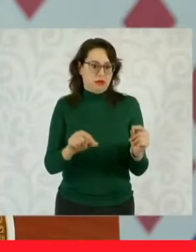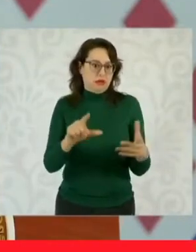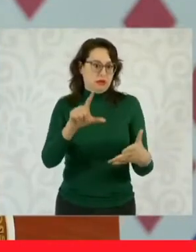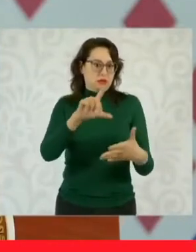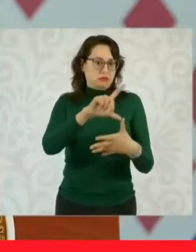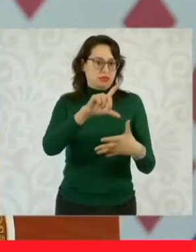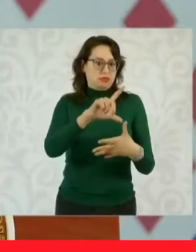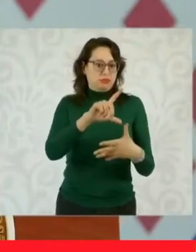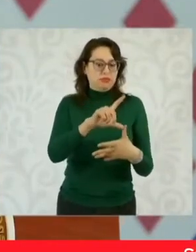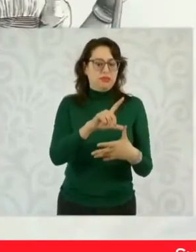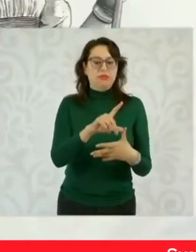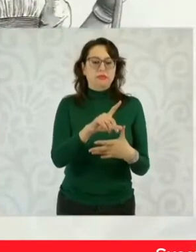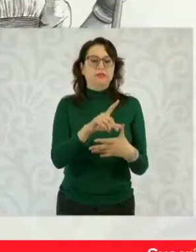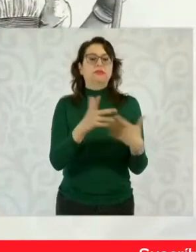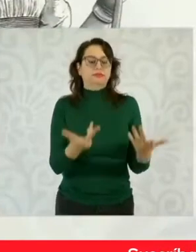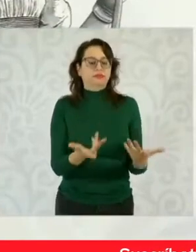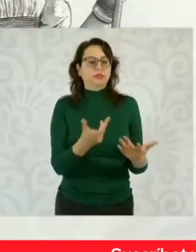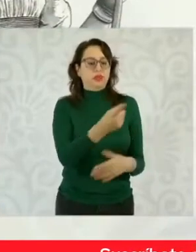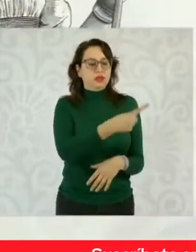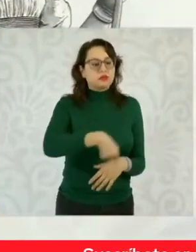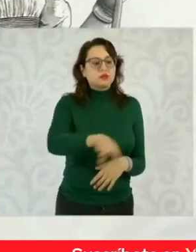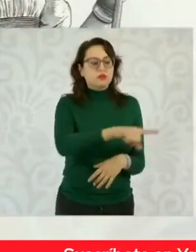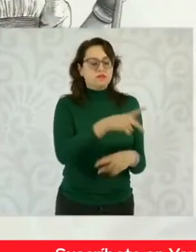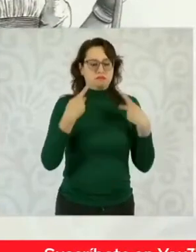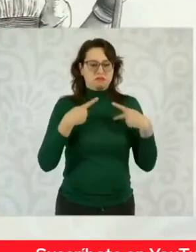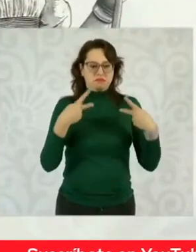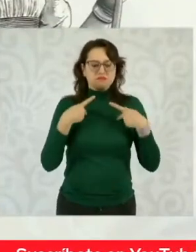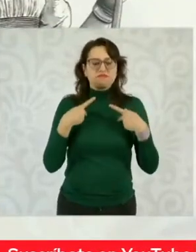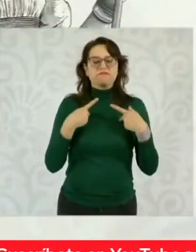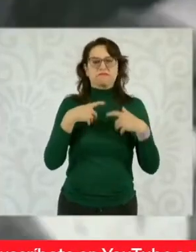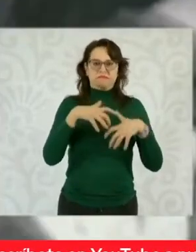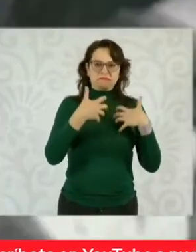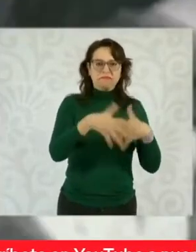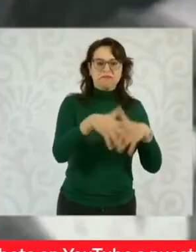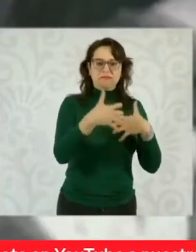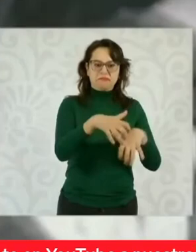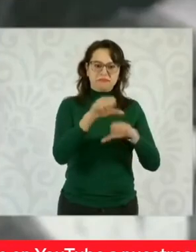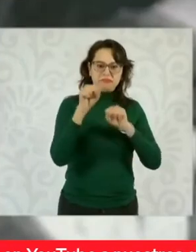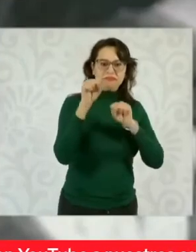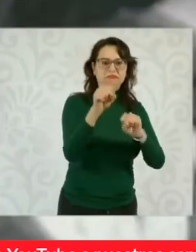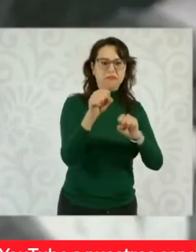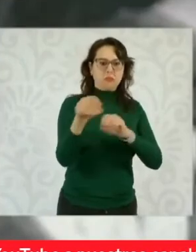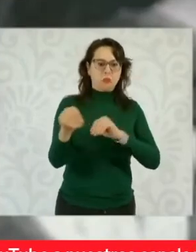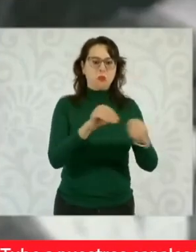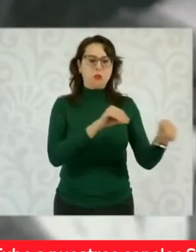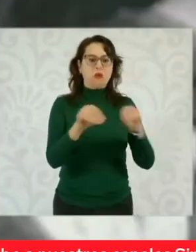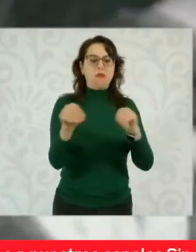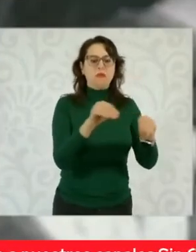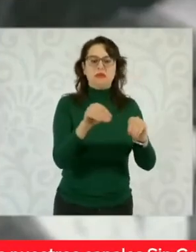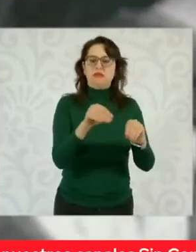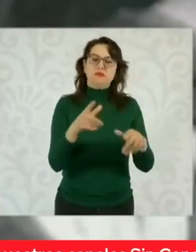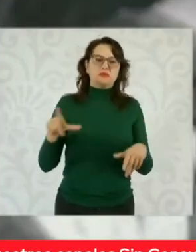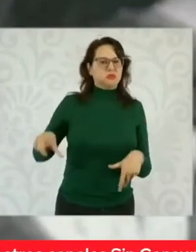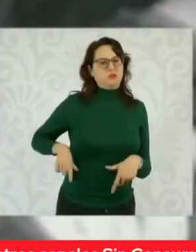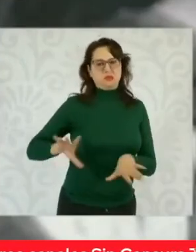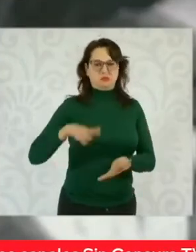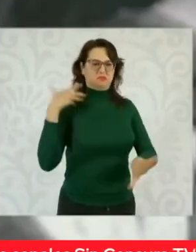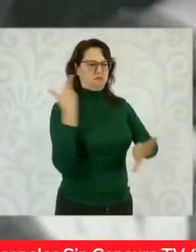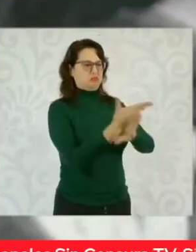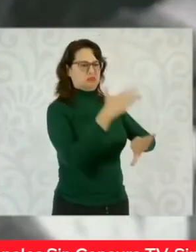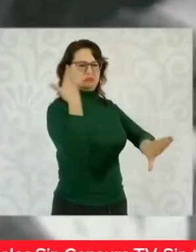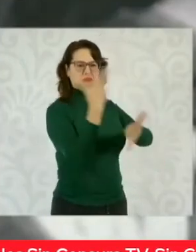represión y persecución política contra los movimientos sociales, donde se sistematizó la práctica de la desaparición